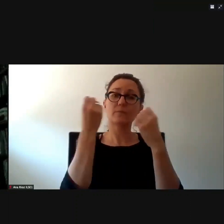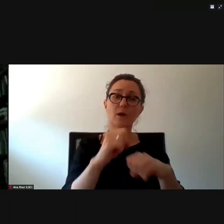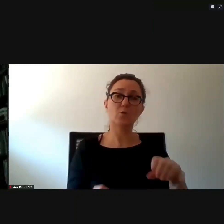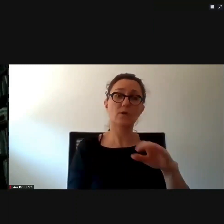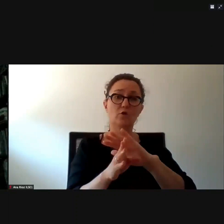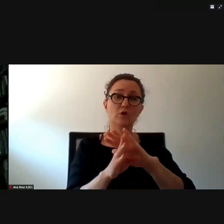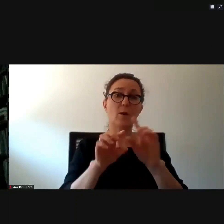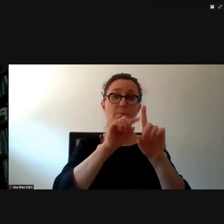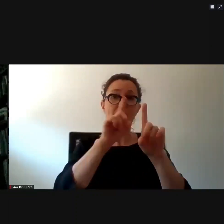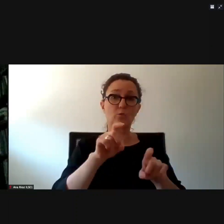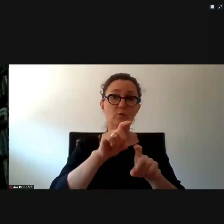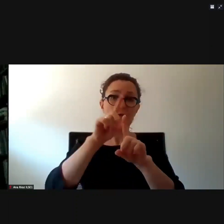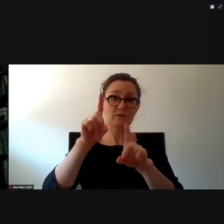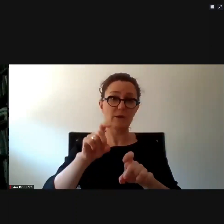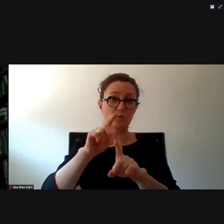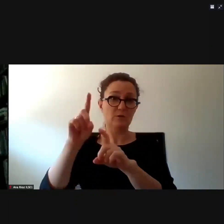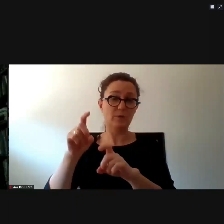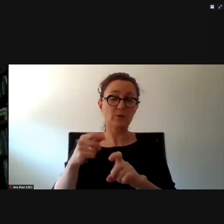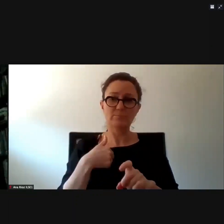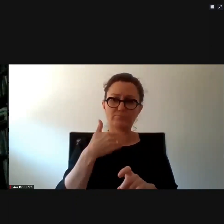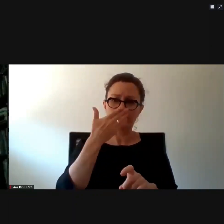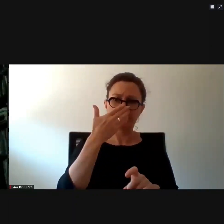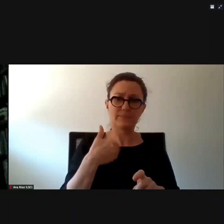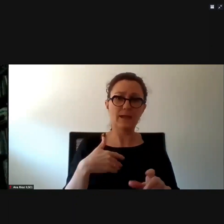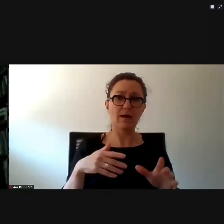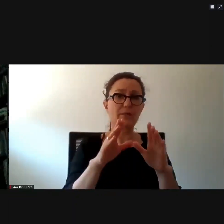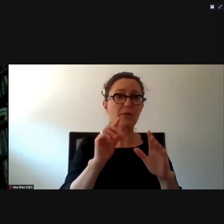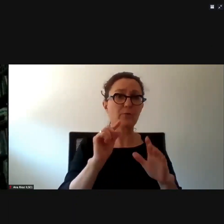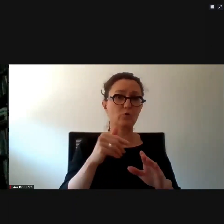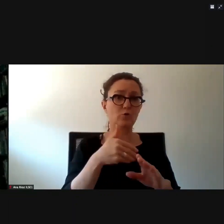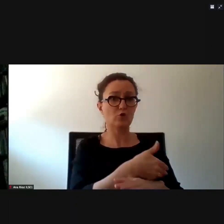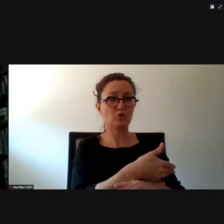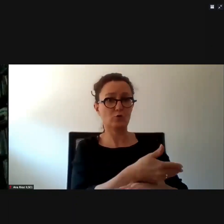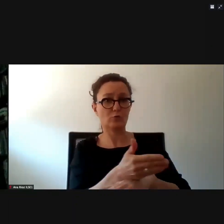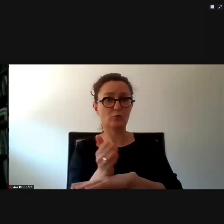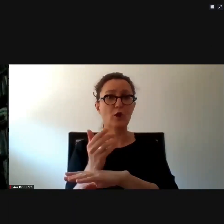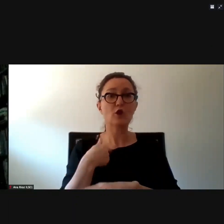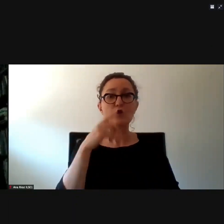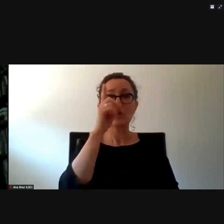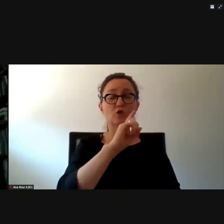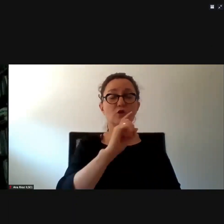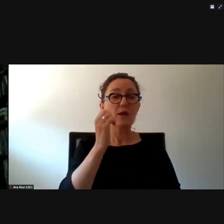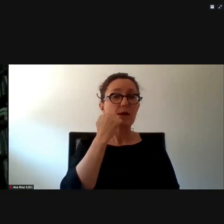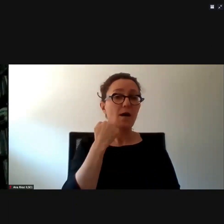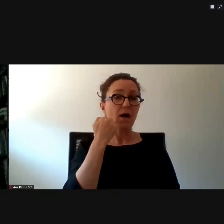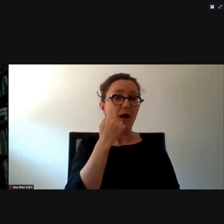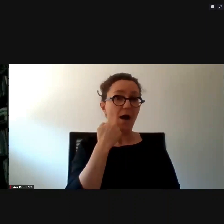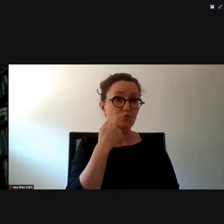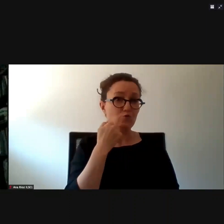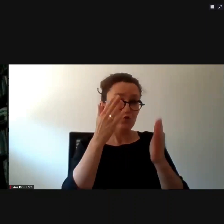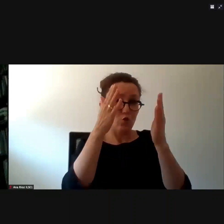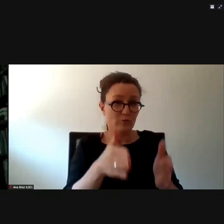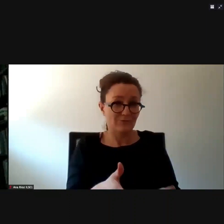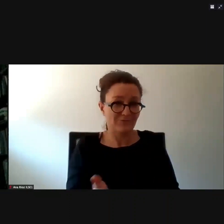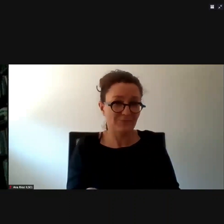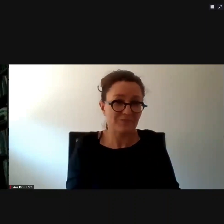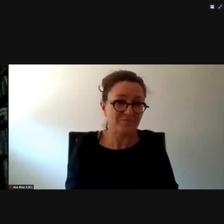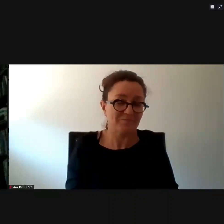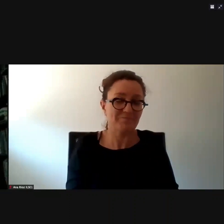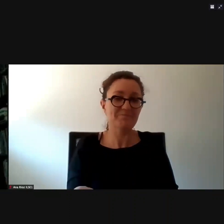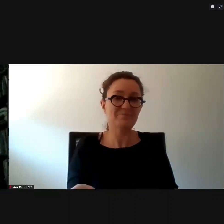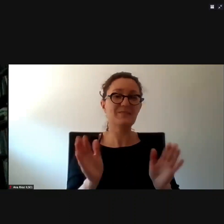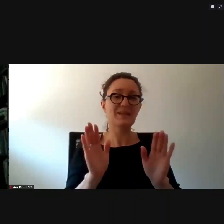verdad, algunas, nos hemos pasado ya 10 minutos, no sé si esto ya es un abuso que estamos teniendo contigo, pero yo solo